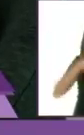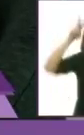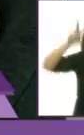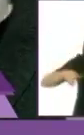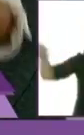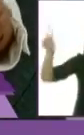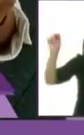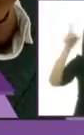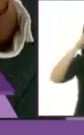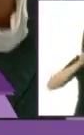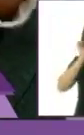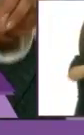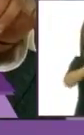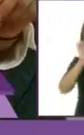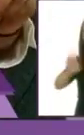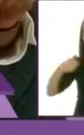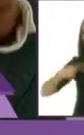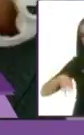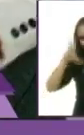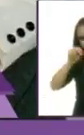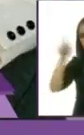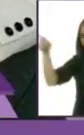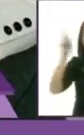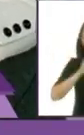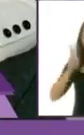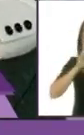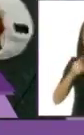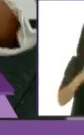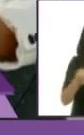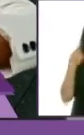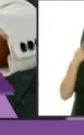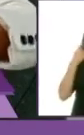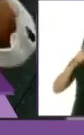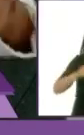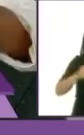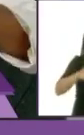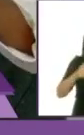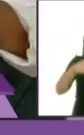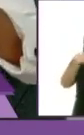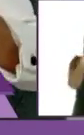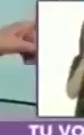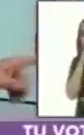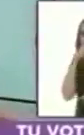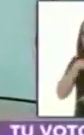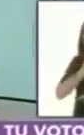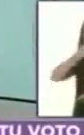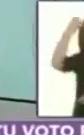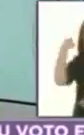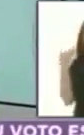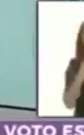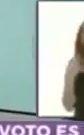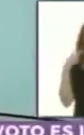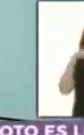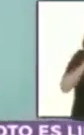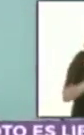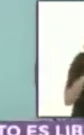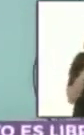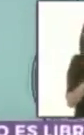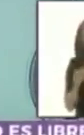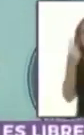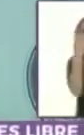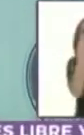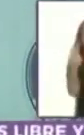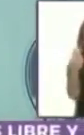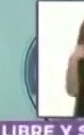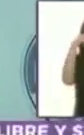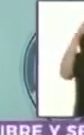gente, el estar haciendo estas giras constantes, el estar frente a la audiencia, al público, como para salirse un poco de su